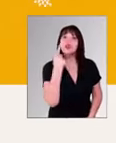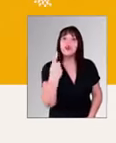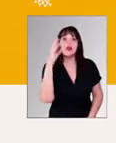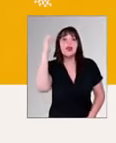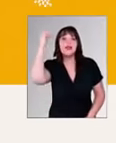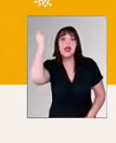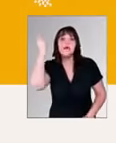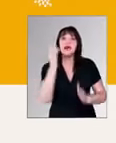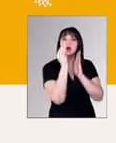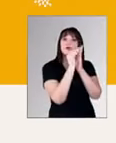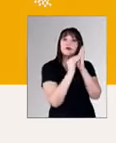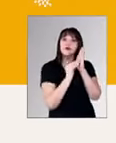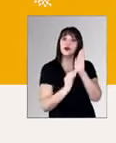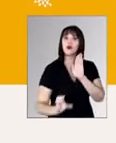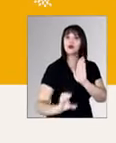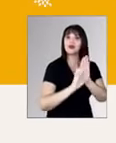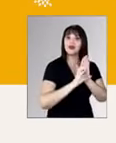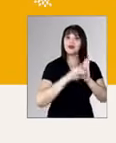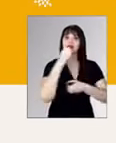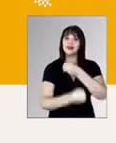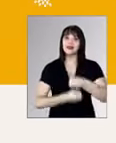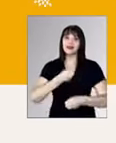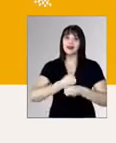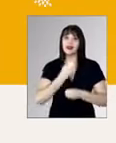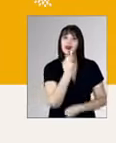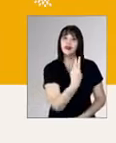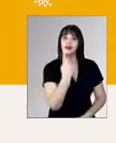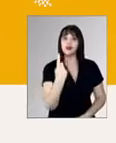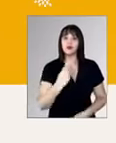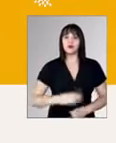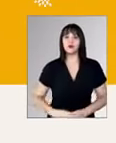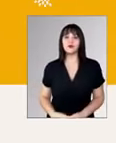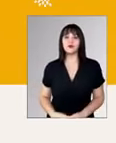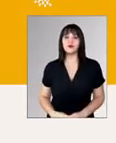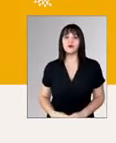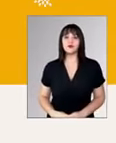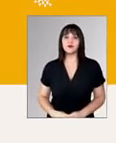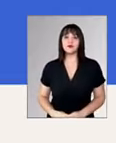...21 ideas para una Constitución del siglo XXI...